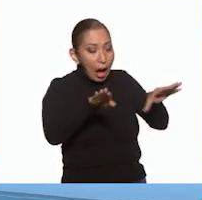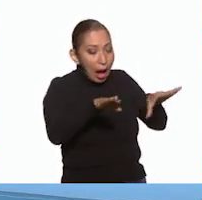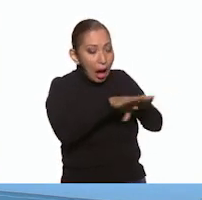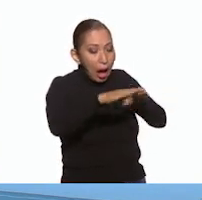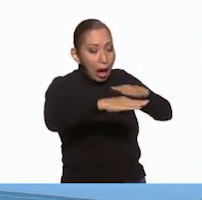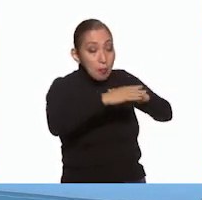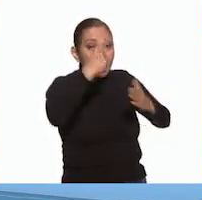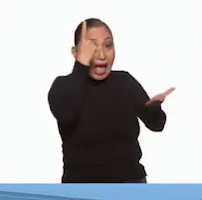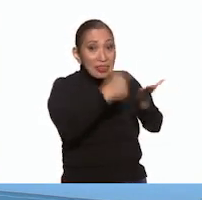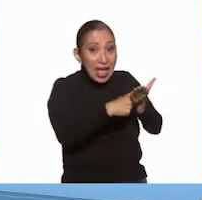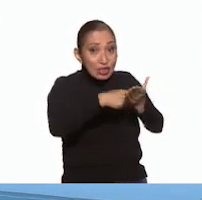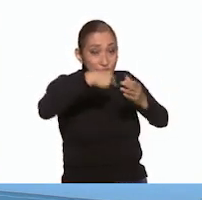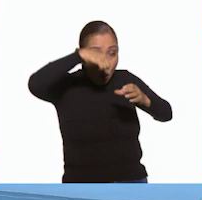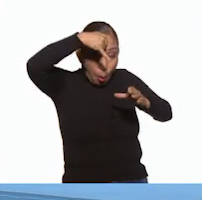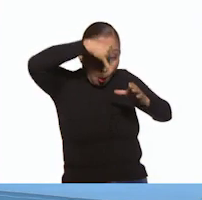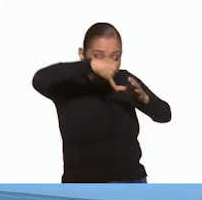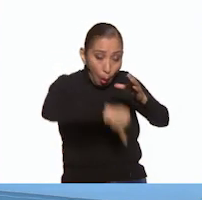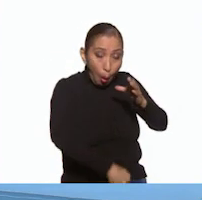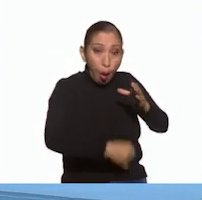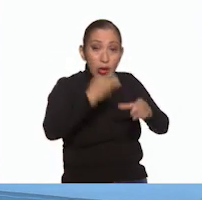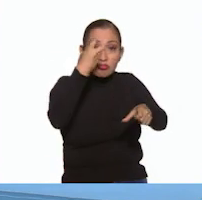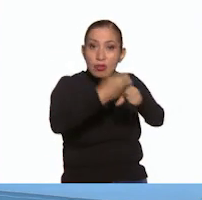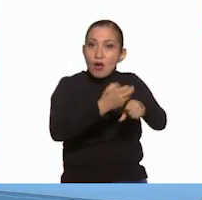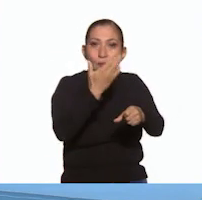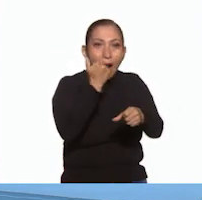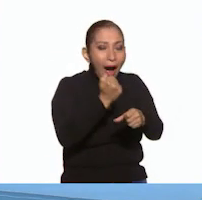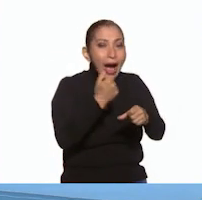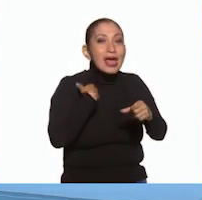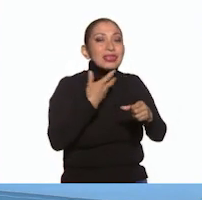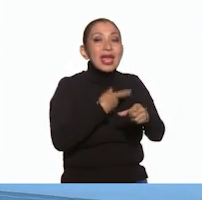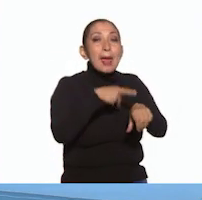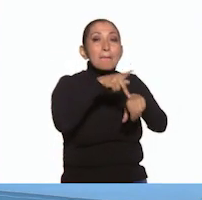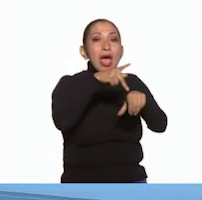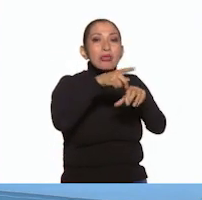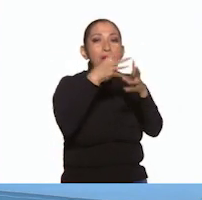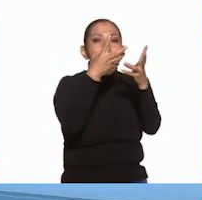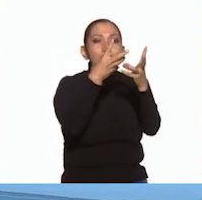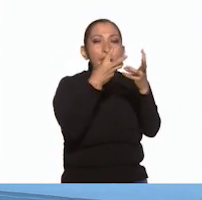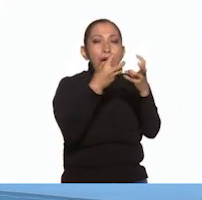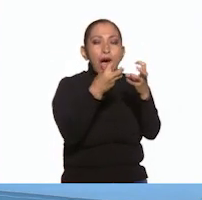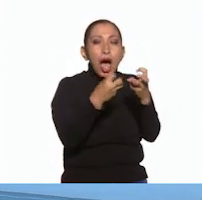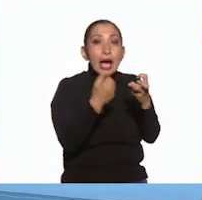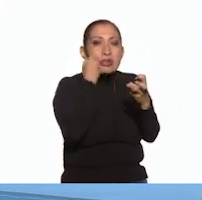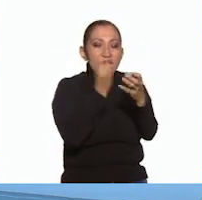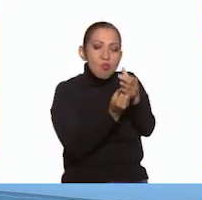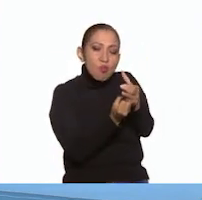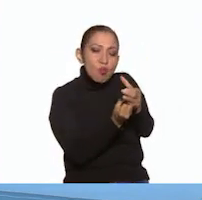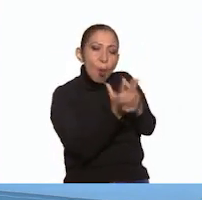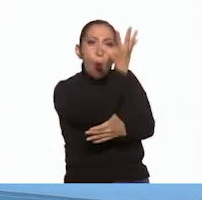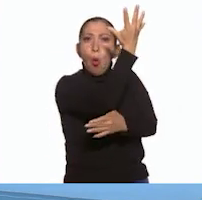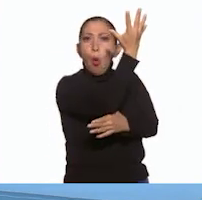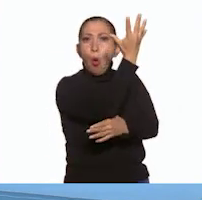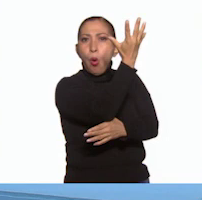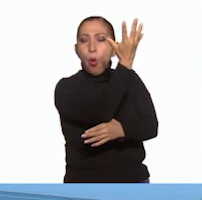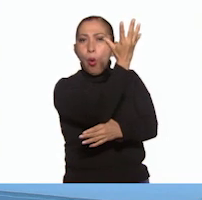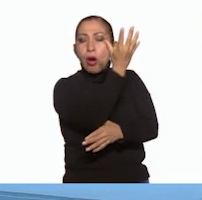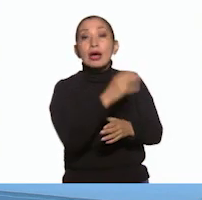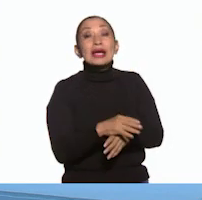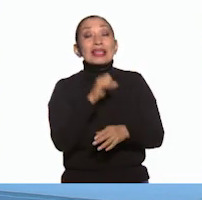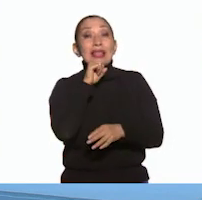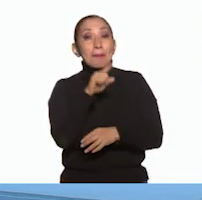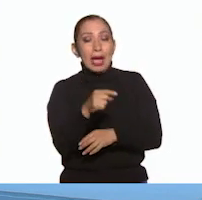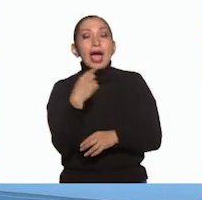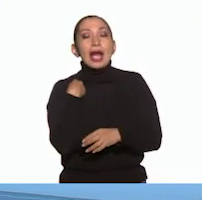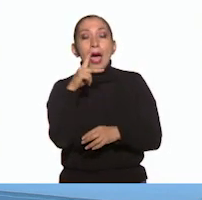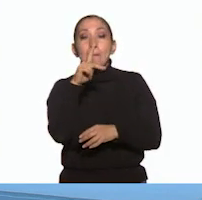el interior del planeta no es sólido, sino que tiene roca fundida que busca salir a la superficie. También por